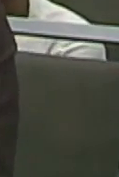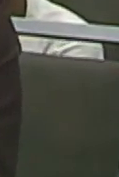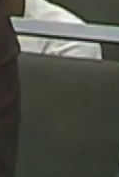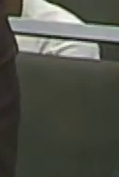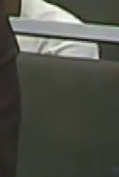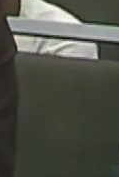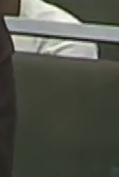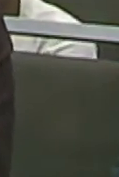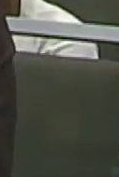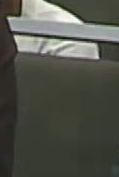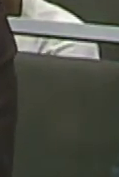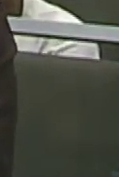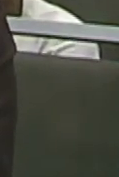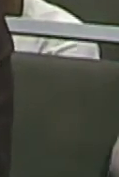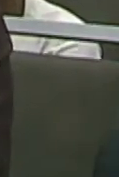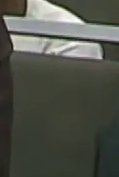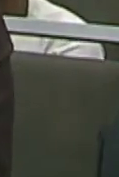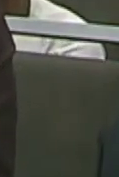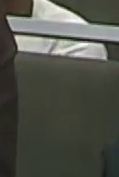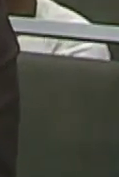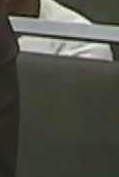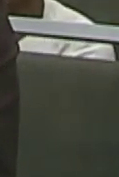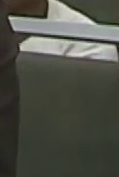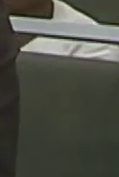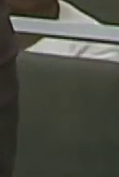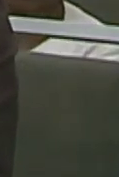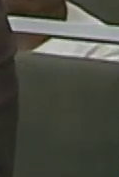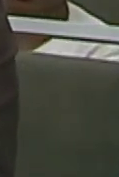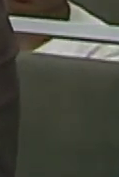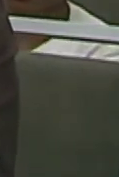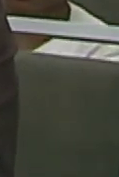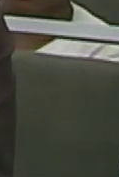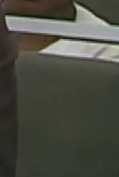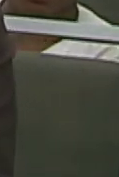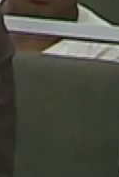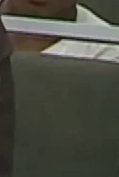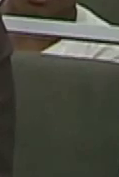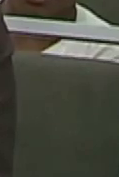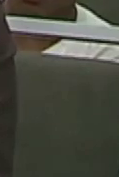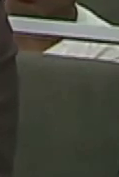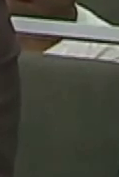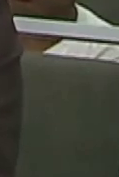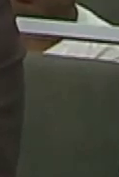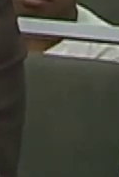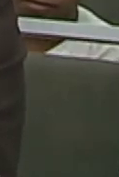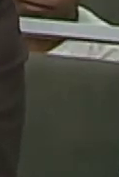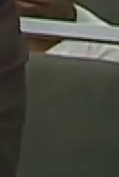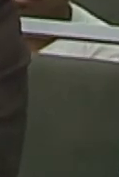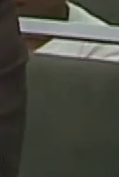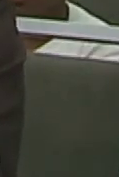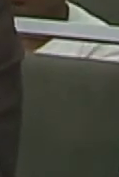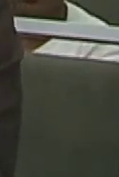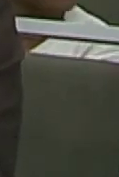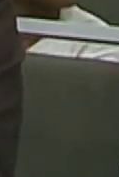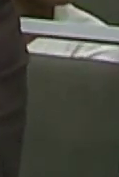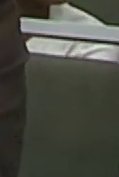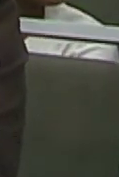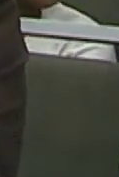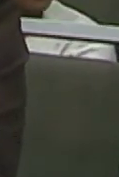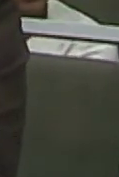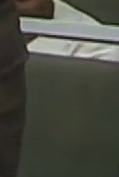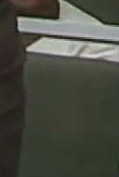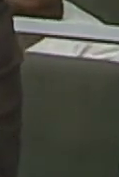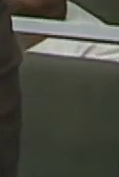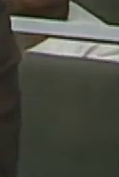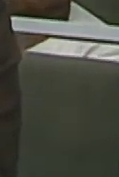los maestros hoy en un día tan especial reflexionemos sobre qué nos dice Simón Rodríguez, qué nos dice Simón Rodríguez a la Venezuela de hoy, a